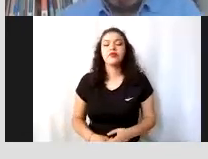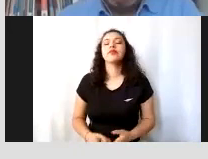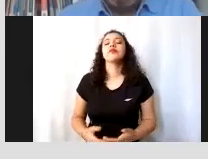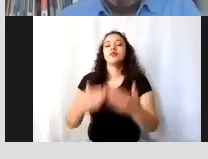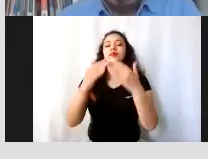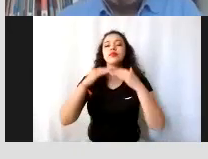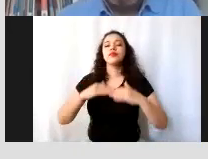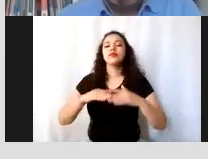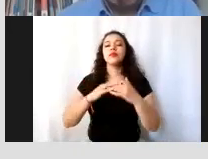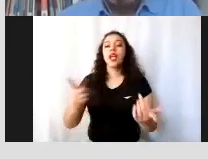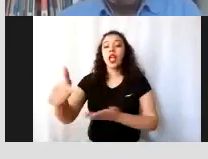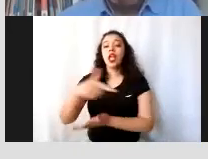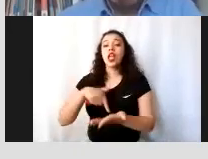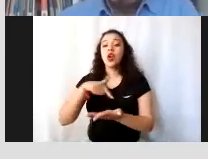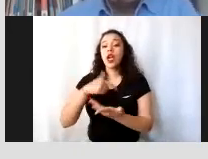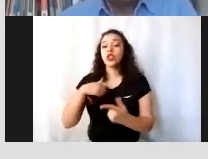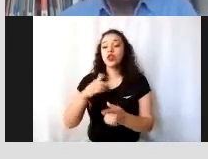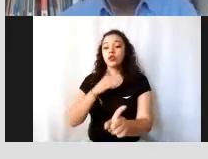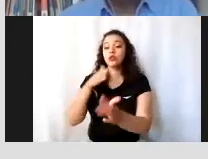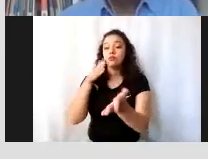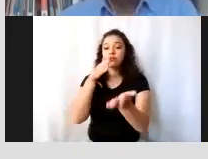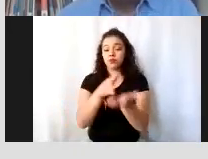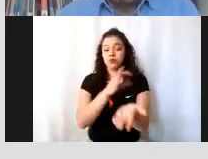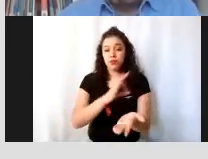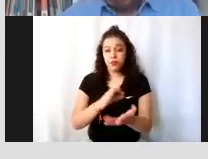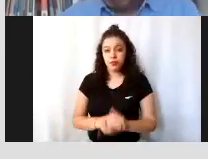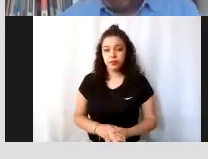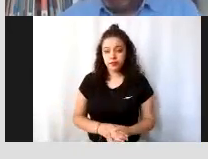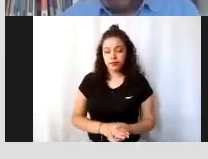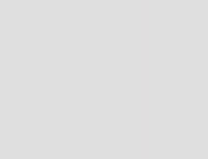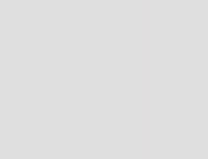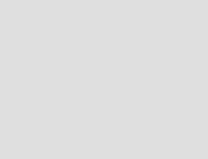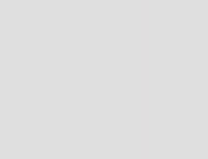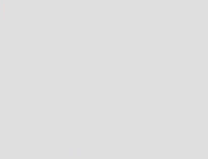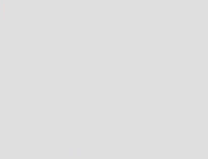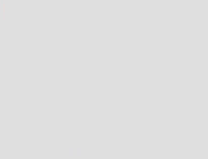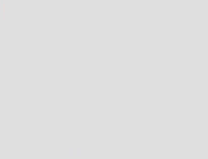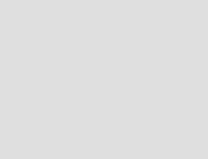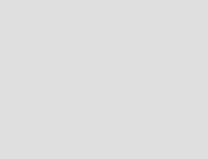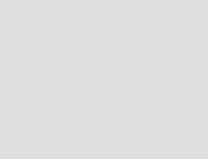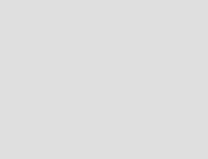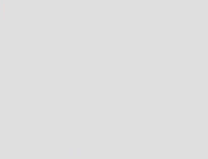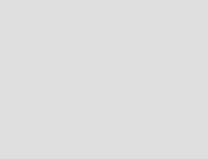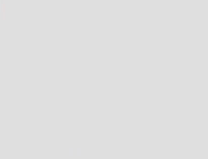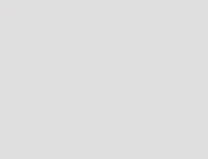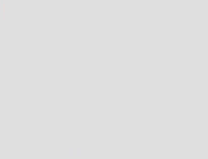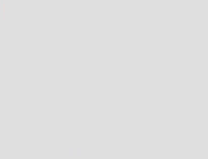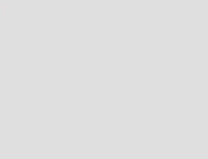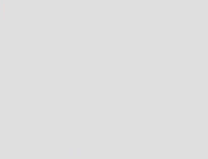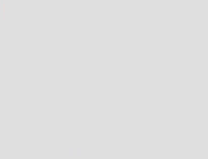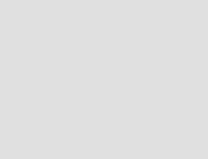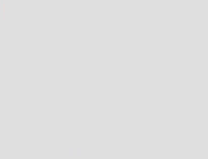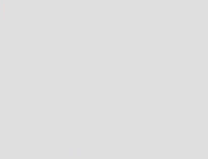el domicilio a donde yo puedo ir a ejercer los derechos ARCO. A lo mejor no es el mismo de su sede o de su